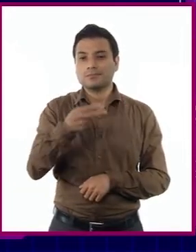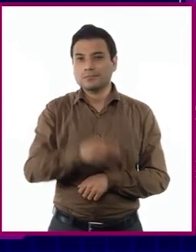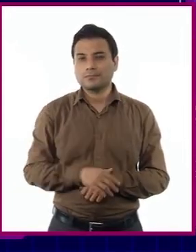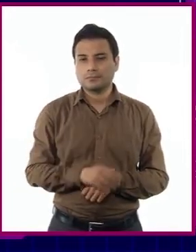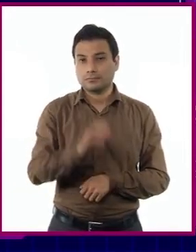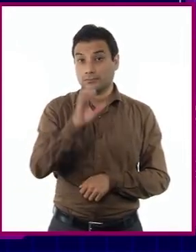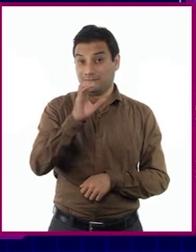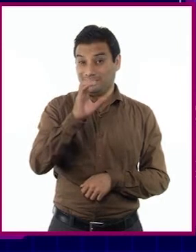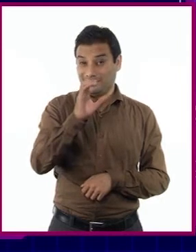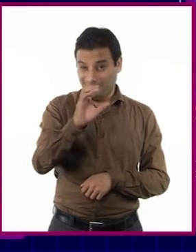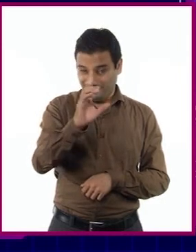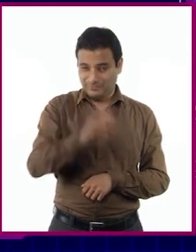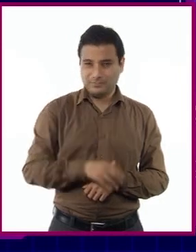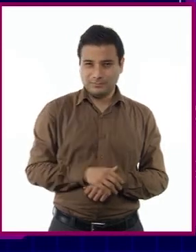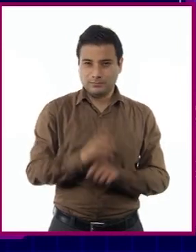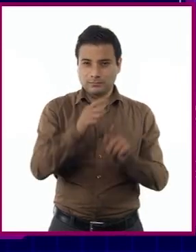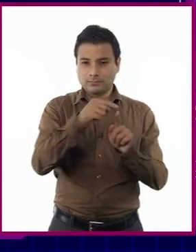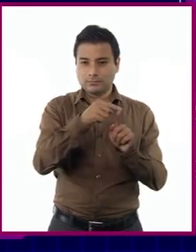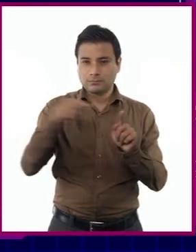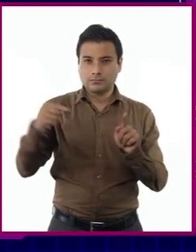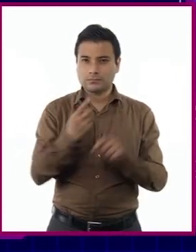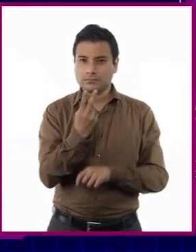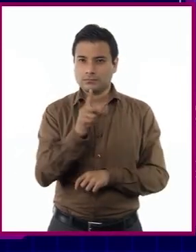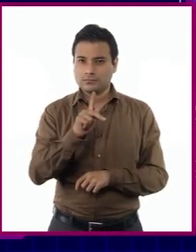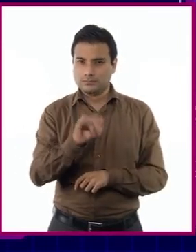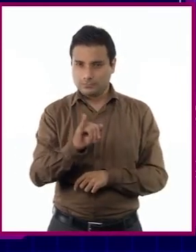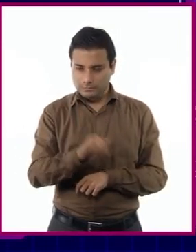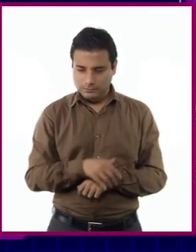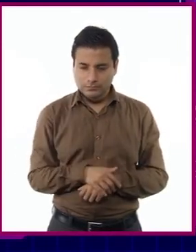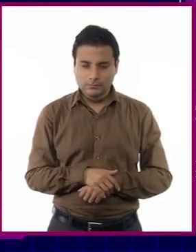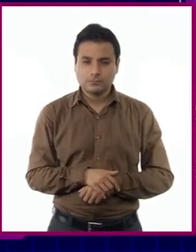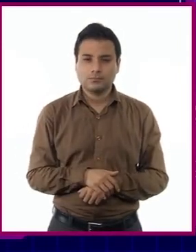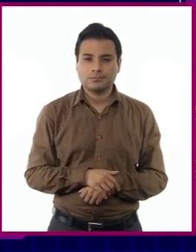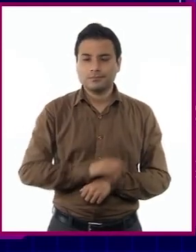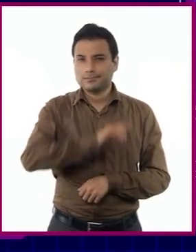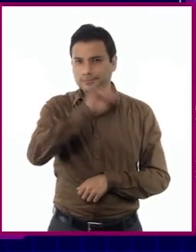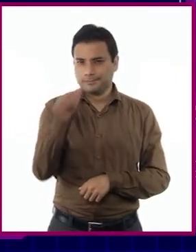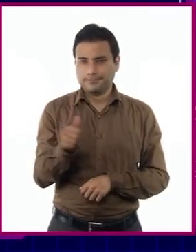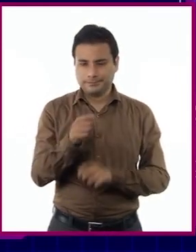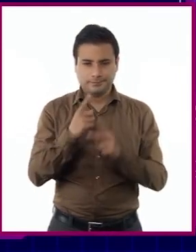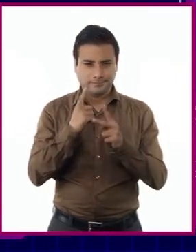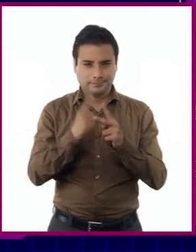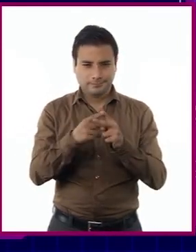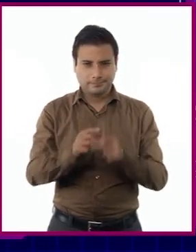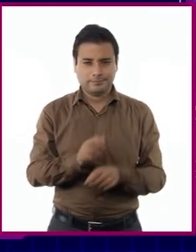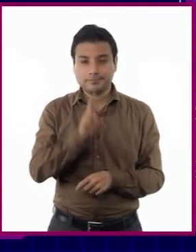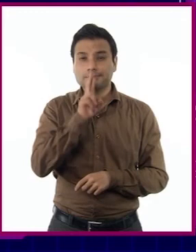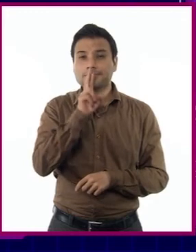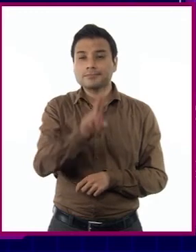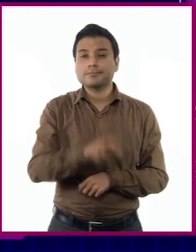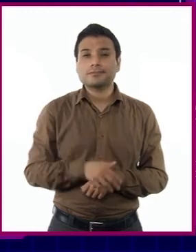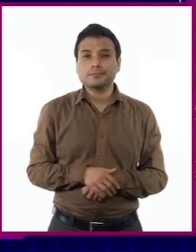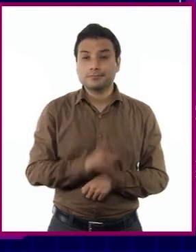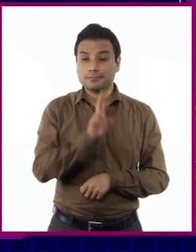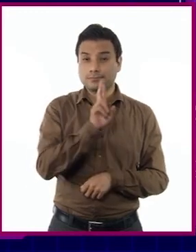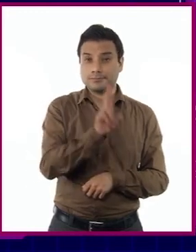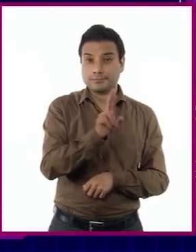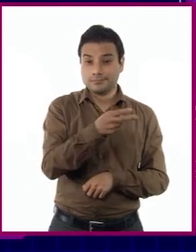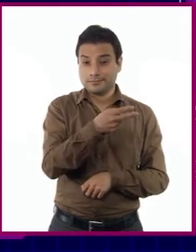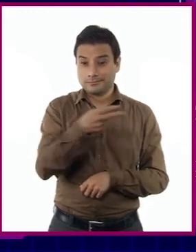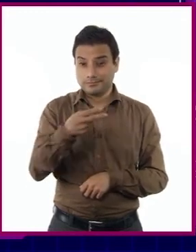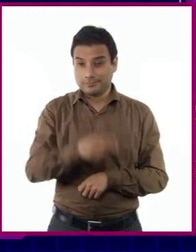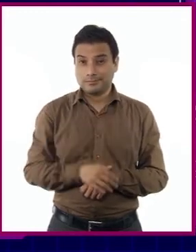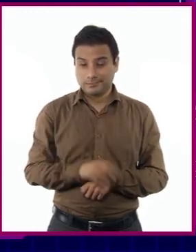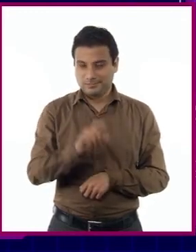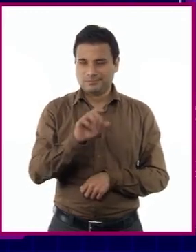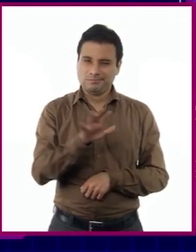la circunferencia entre 2 y al sustituir los valores se obtiene que el valor del radio es